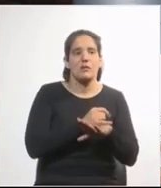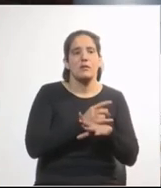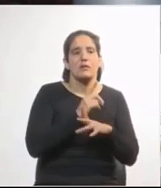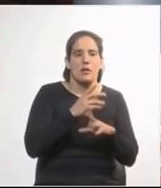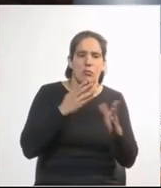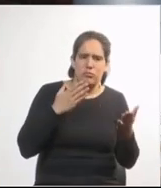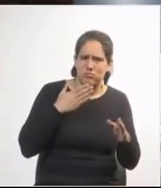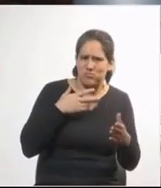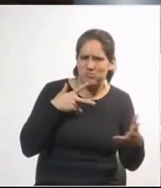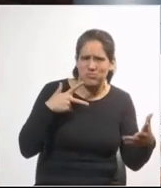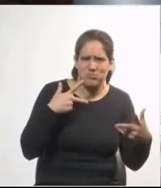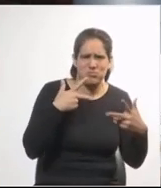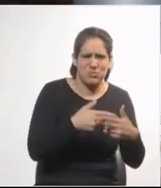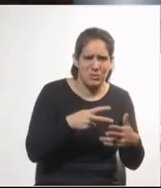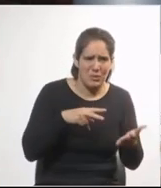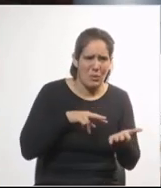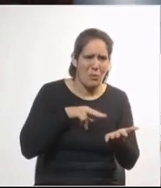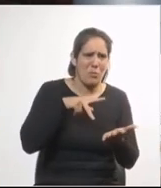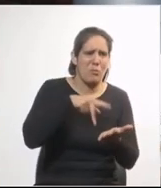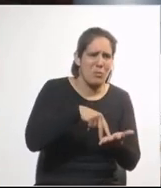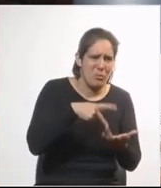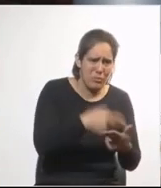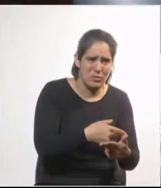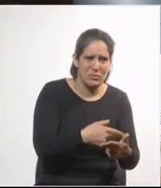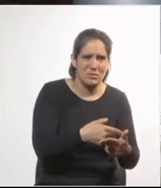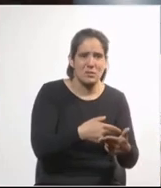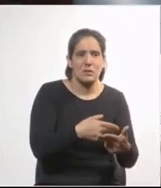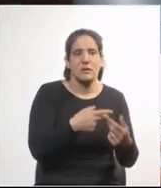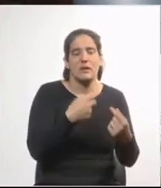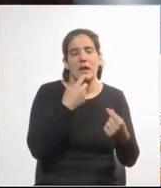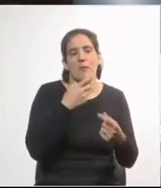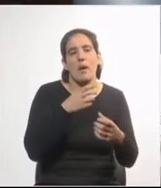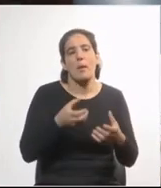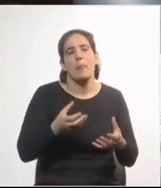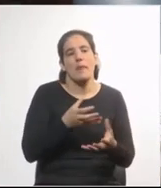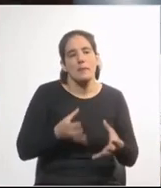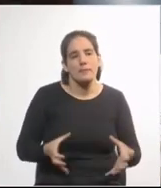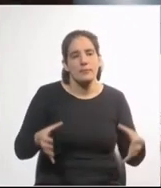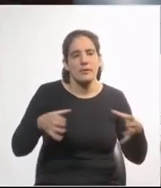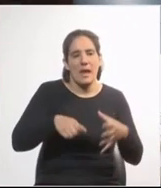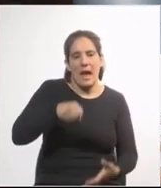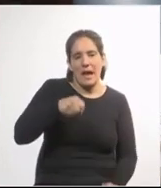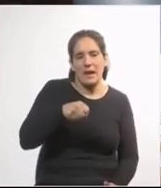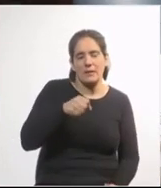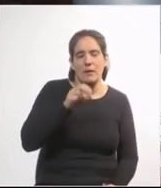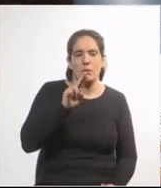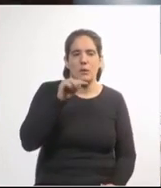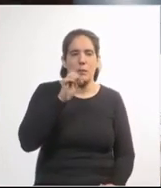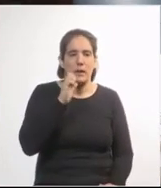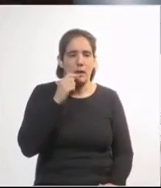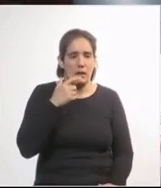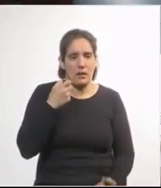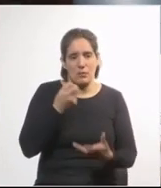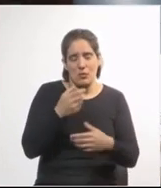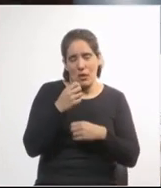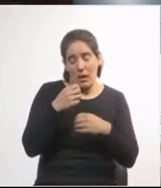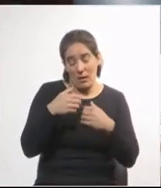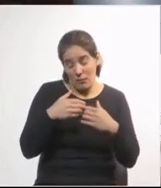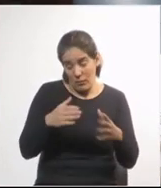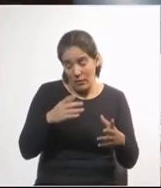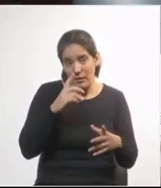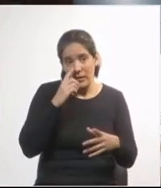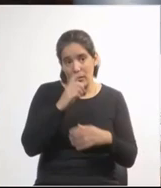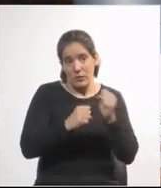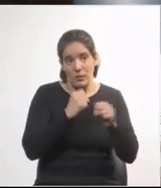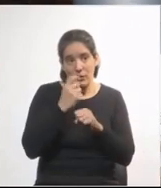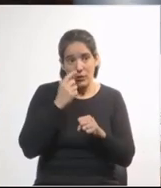desafortunado primer paso en la implementación del programa Canasta Tu APP, que funcionó hasta principios del 2022, y al que